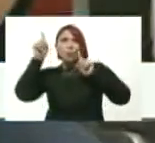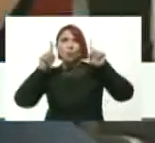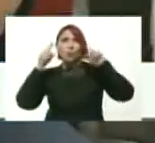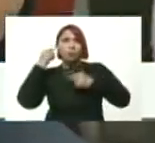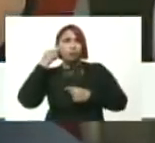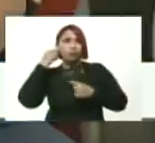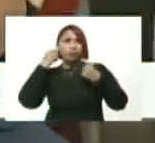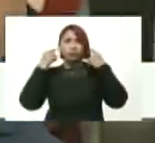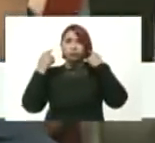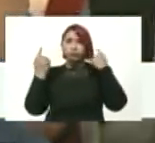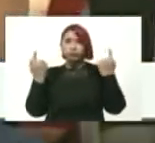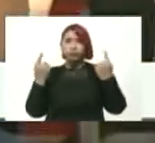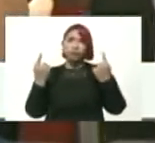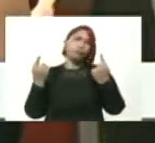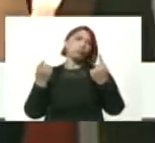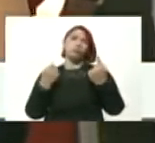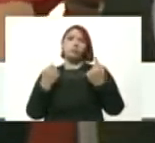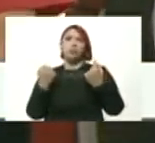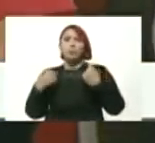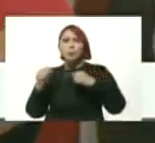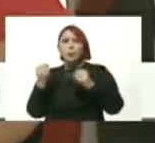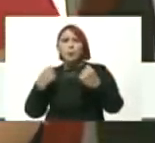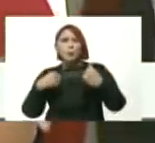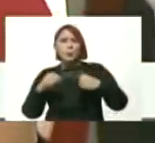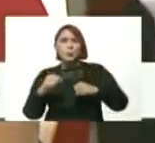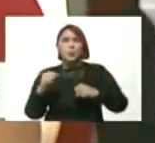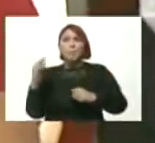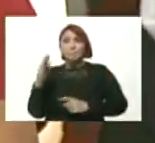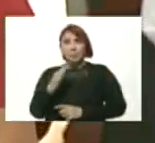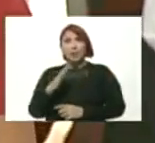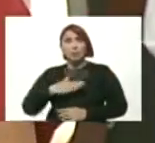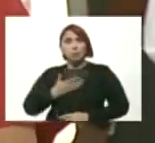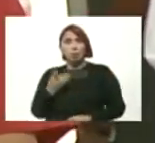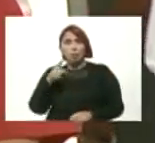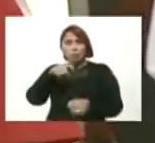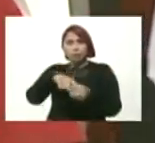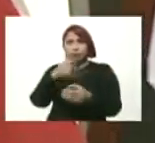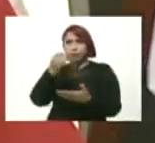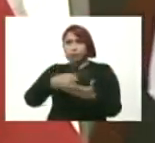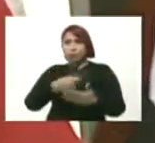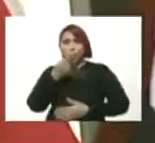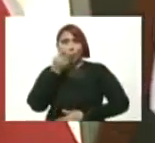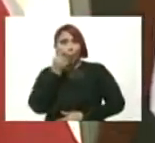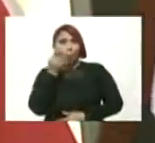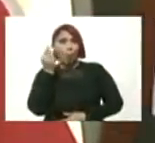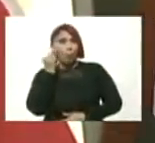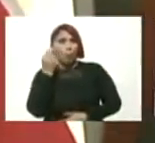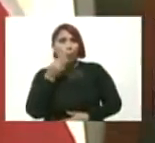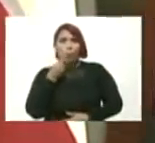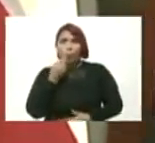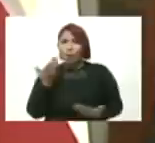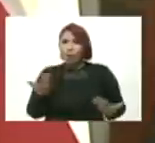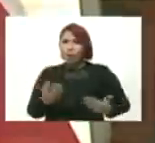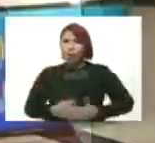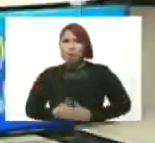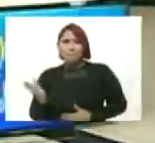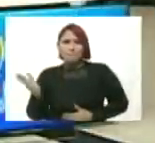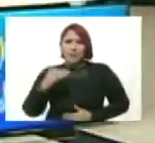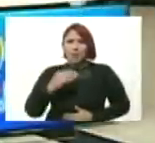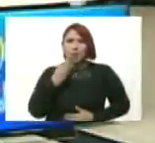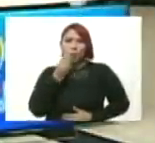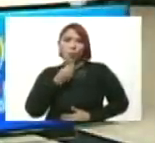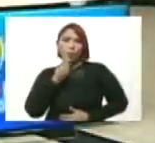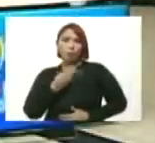en terapia ocupacional vengan vengan muchachos muchachas vengan vengan juventud